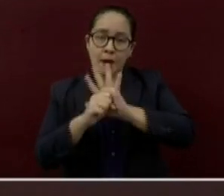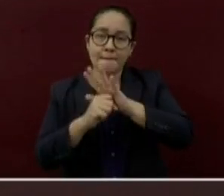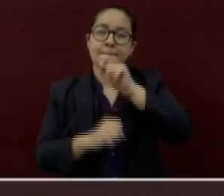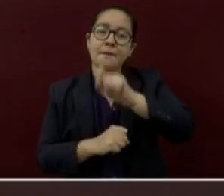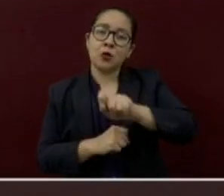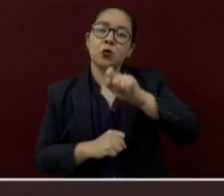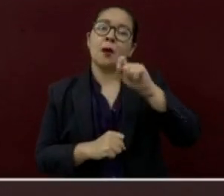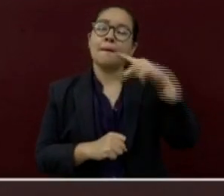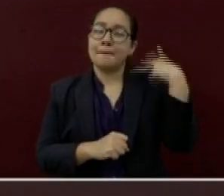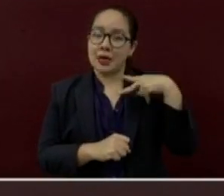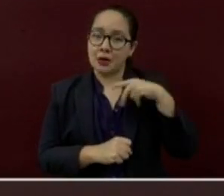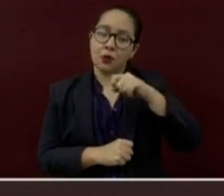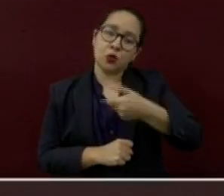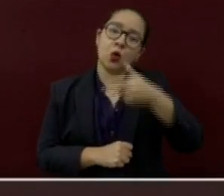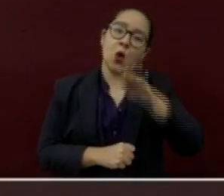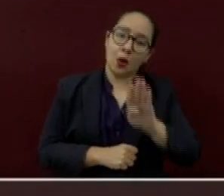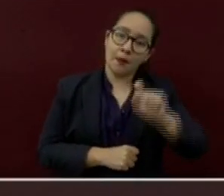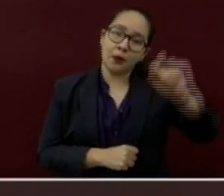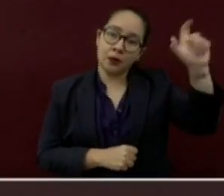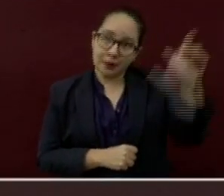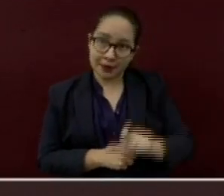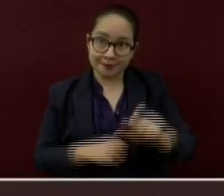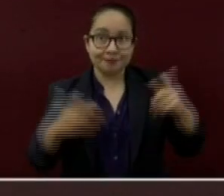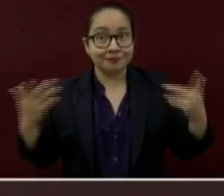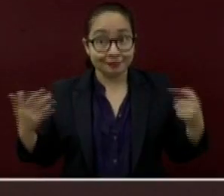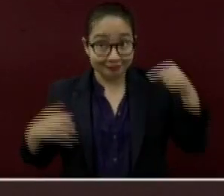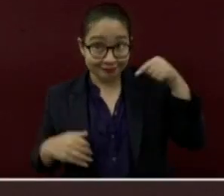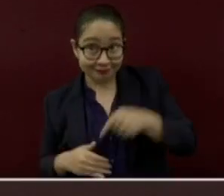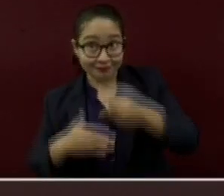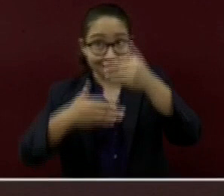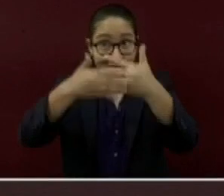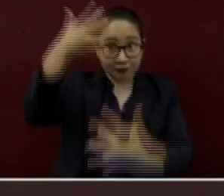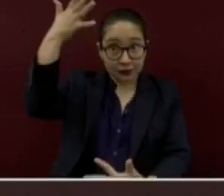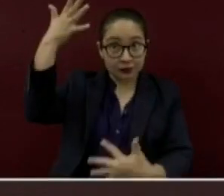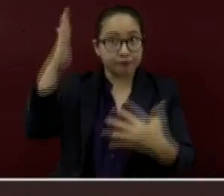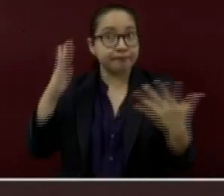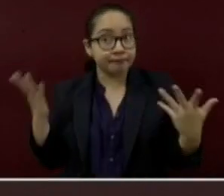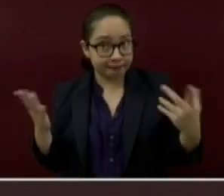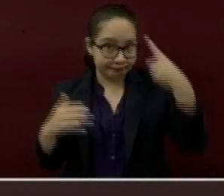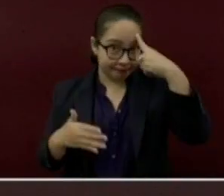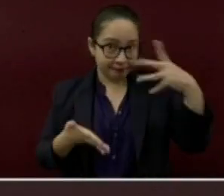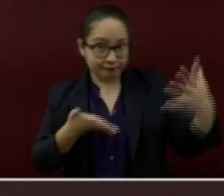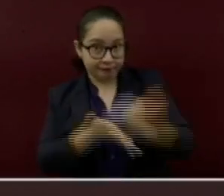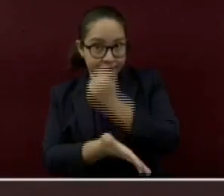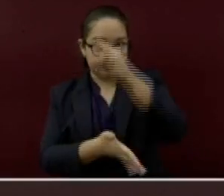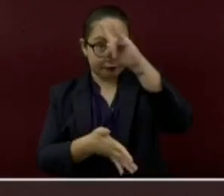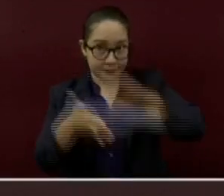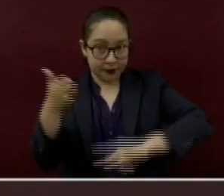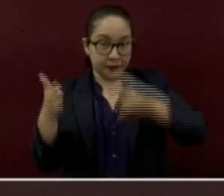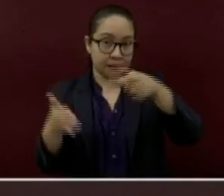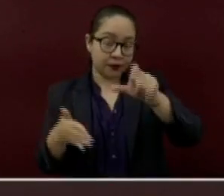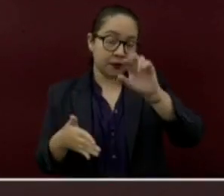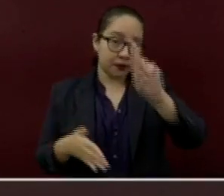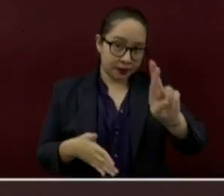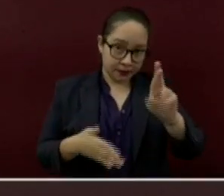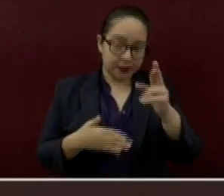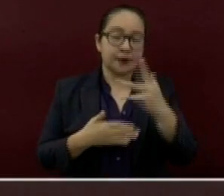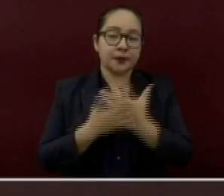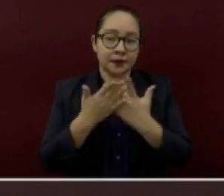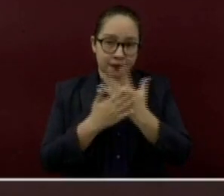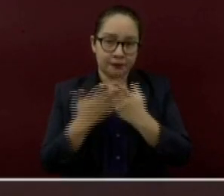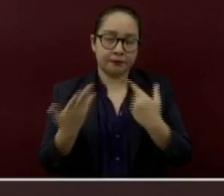punto veracruz punto gob.mx para obtener su cartel con código qr